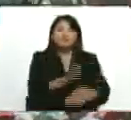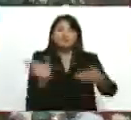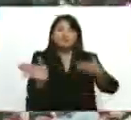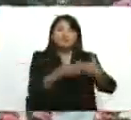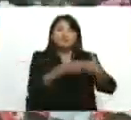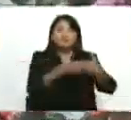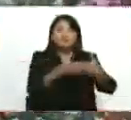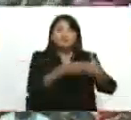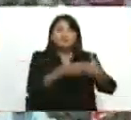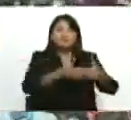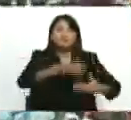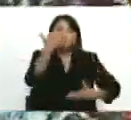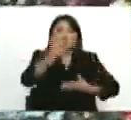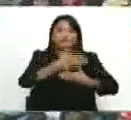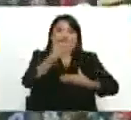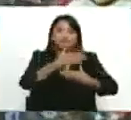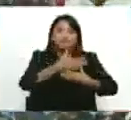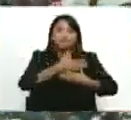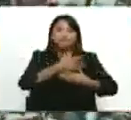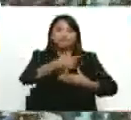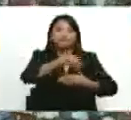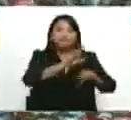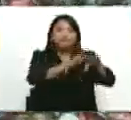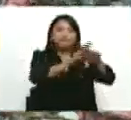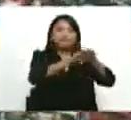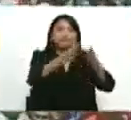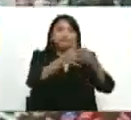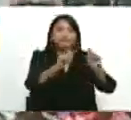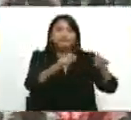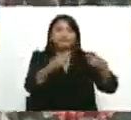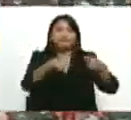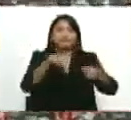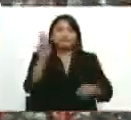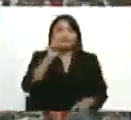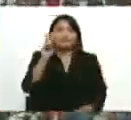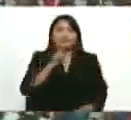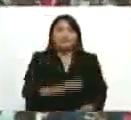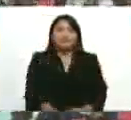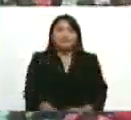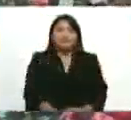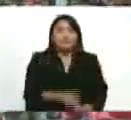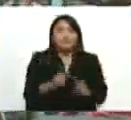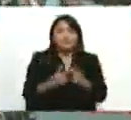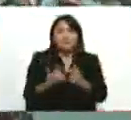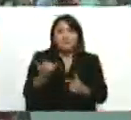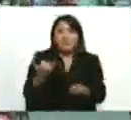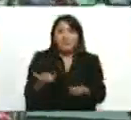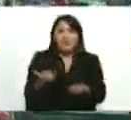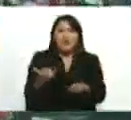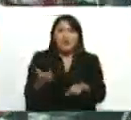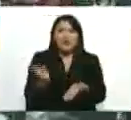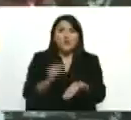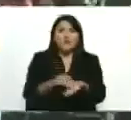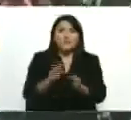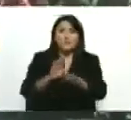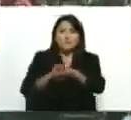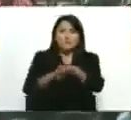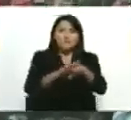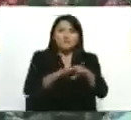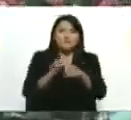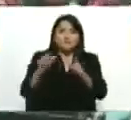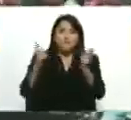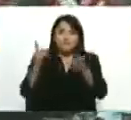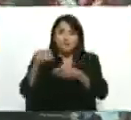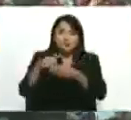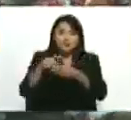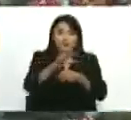al imperialismo norteamericano que nos bloqueara, que nos sancionara. Y hoy vienen a pedirle a la gente de La Guaira que vote por ellos.